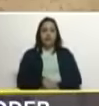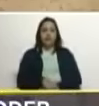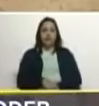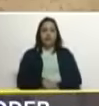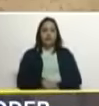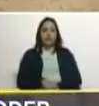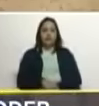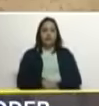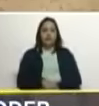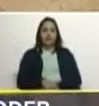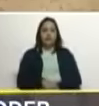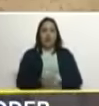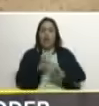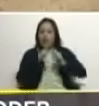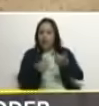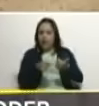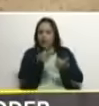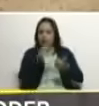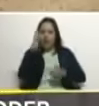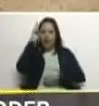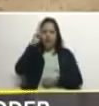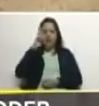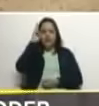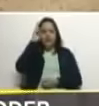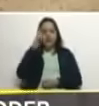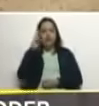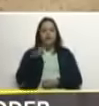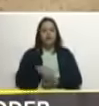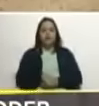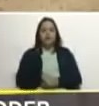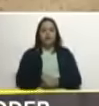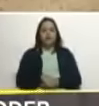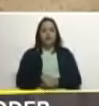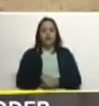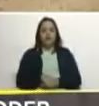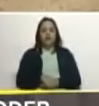a partir de esta reflexión